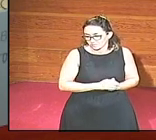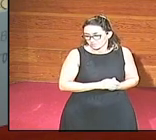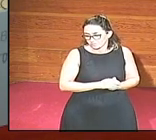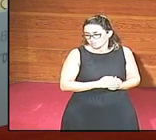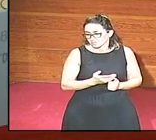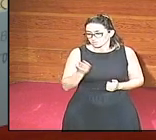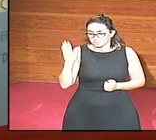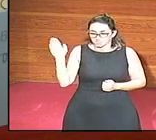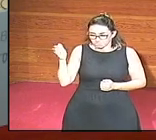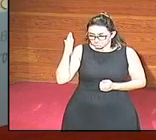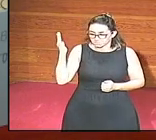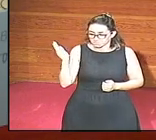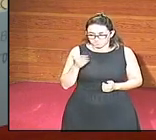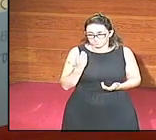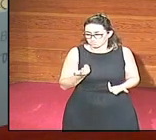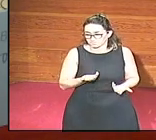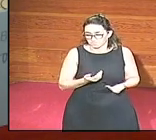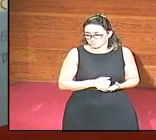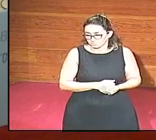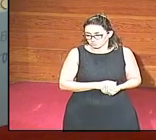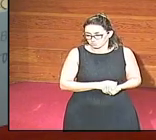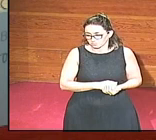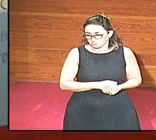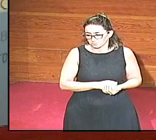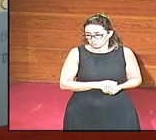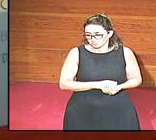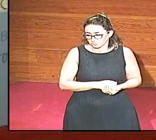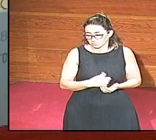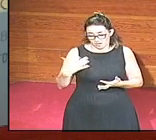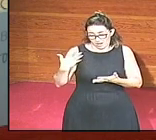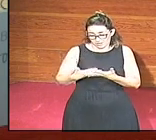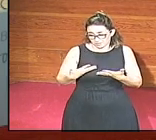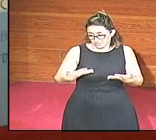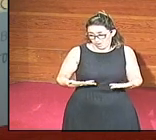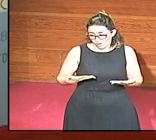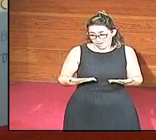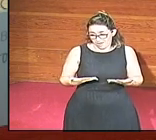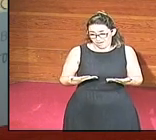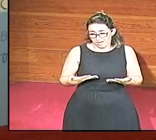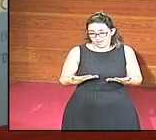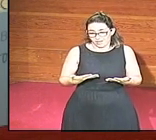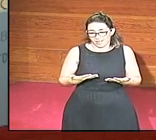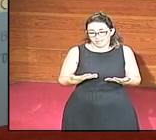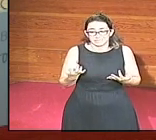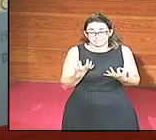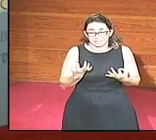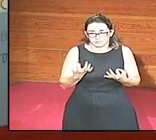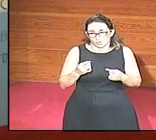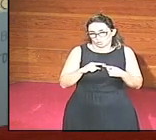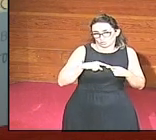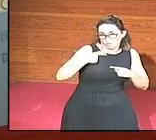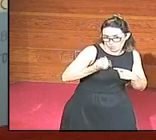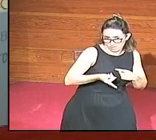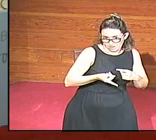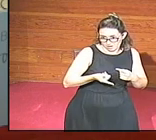Y lo que vais viendo, pues lo que habéis visto hasta ahora, pues son un poco las consecuencias, porque no llegabas nunca al